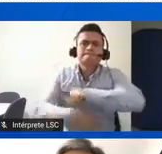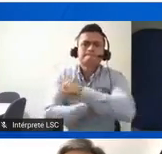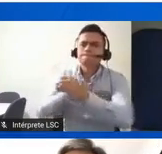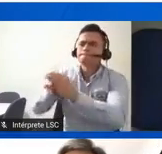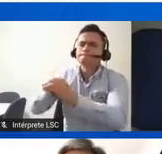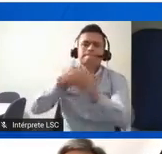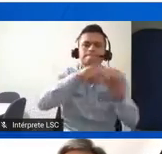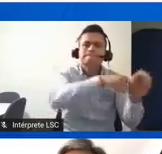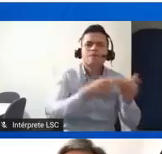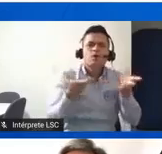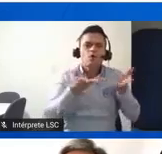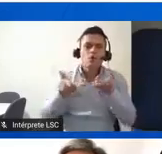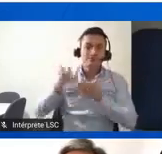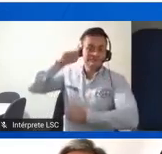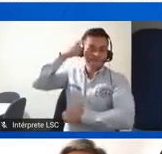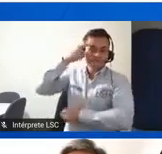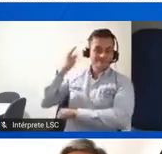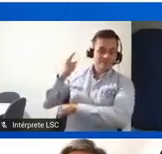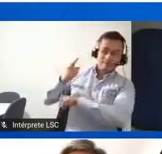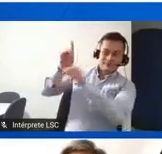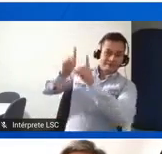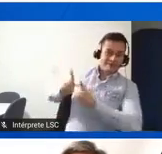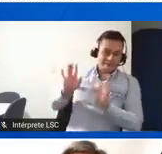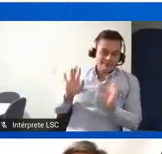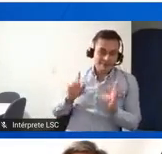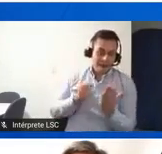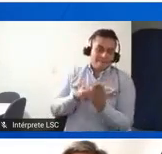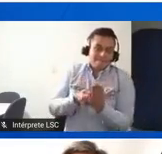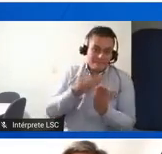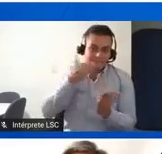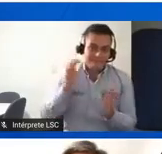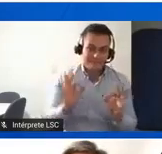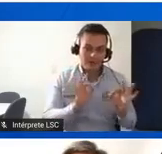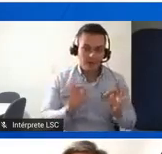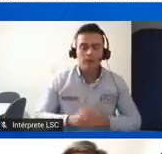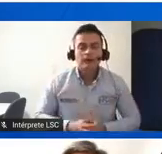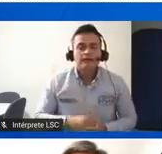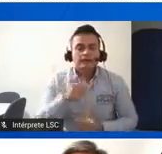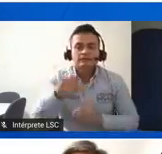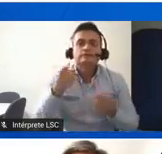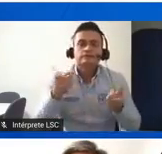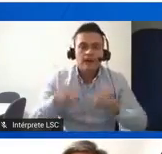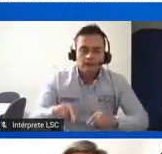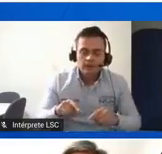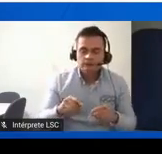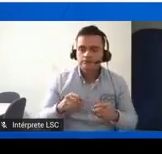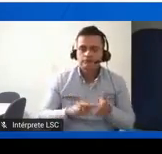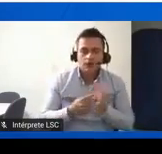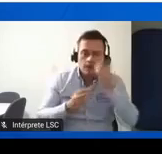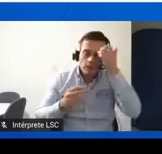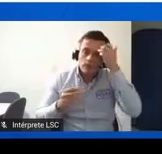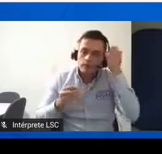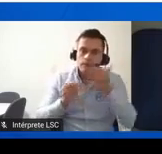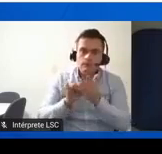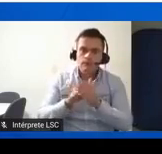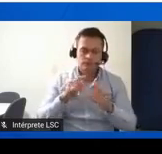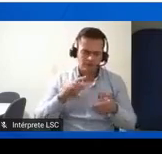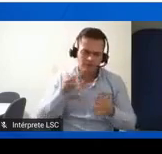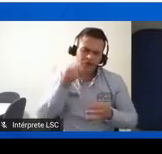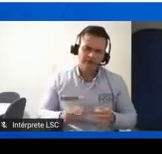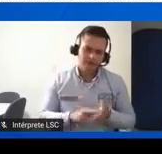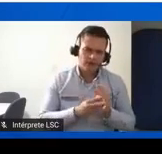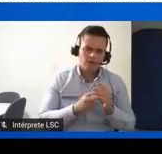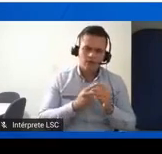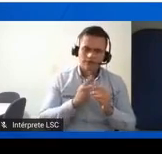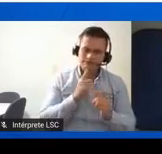adscrito. También fue uno de los puntos más recurrentes, porque ninguno fue difícil. Créanme que